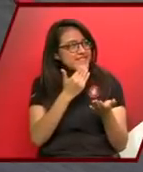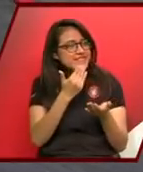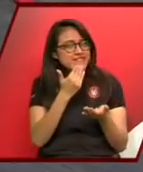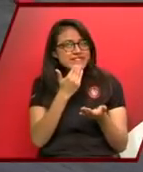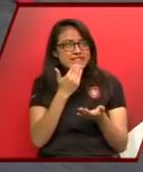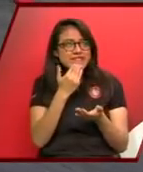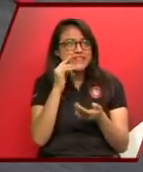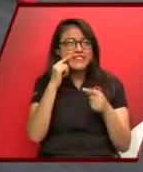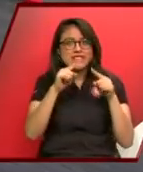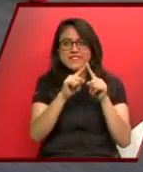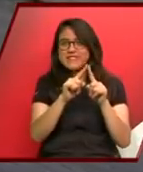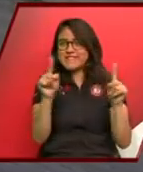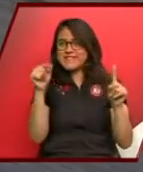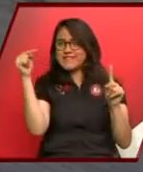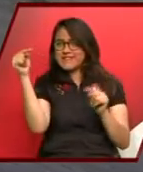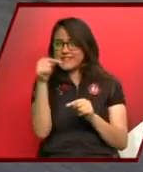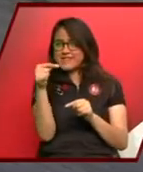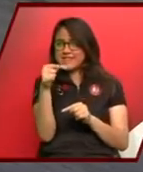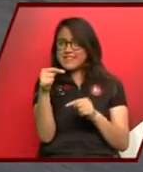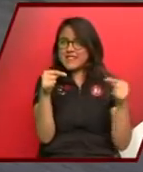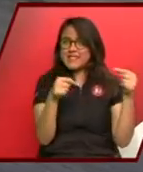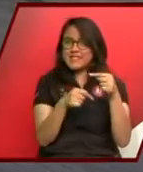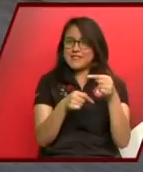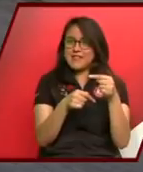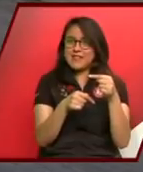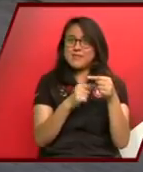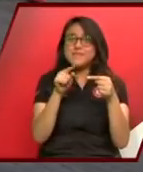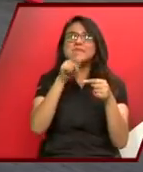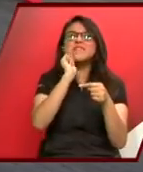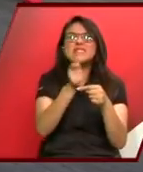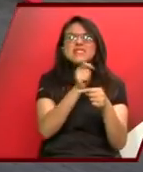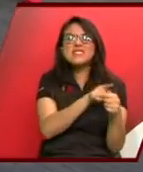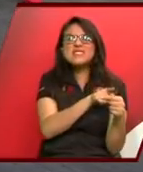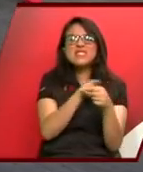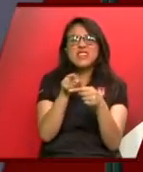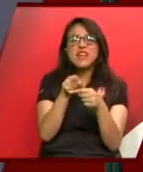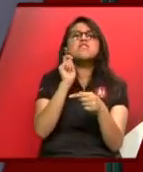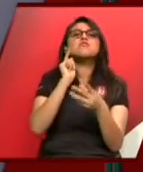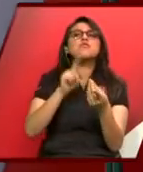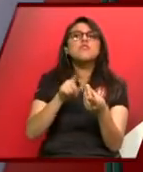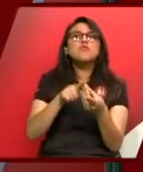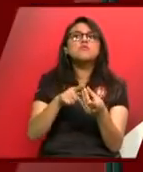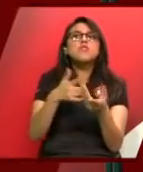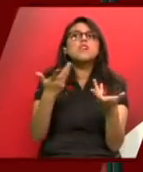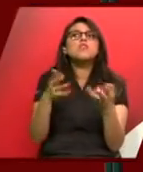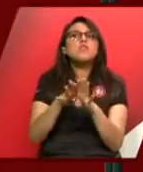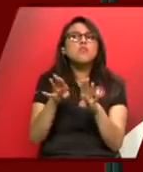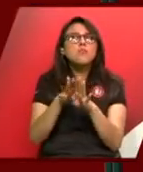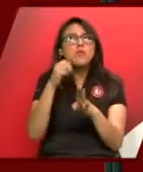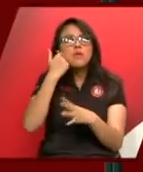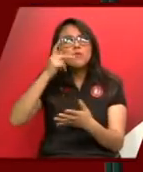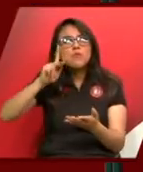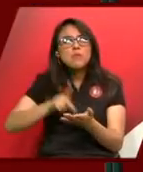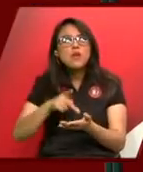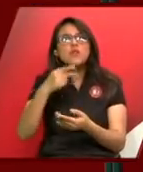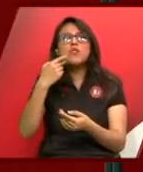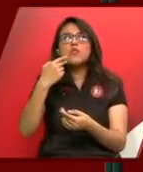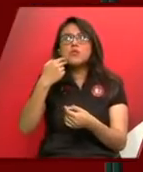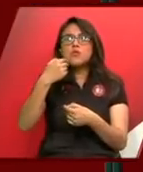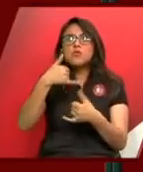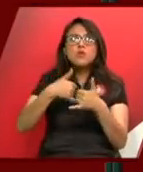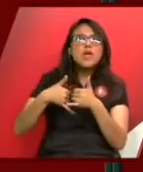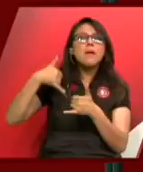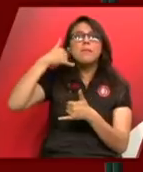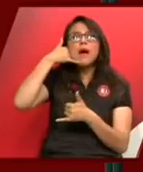agradezco mucho. Y ahí está apareciendo en pantalla, precisamente, porque nos decía la gente, oye, queremos volver a ver los datos del